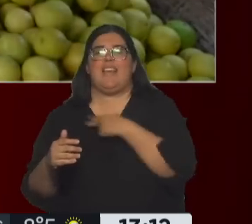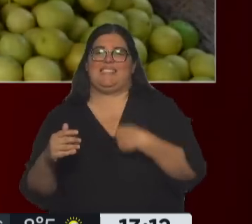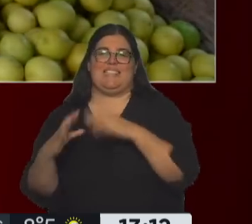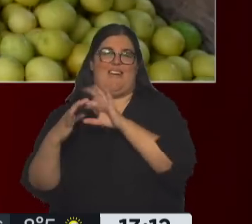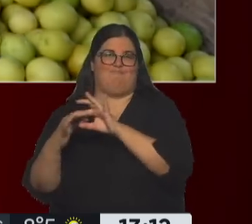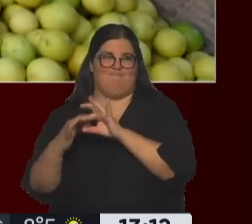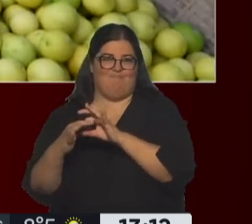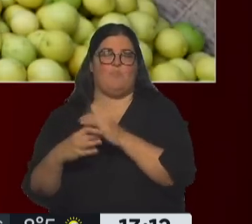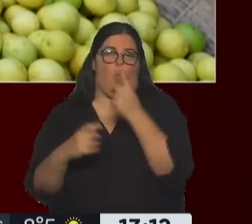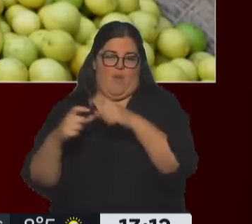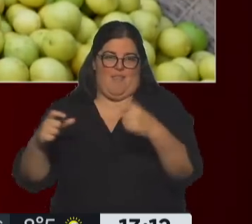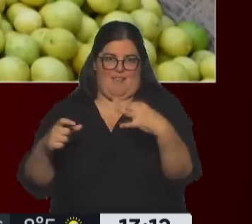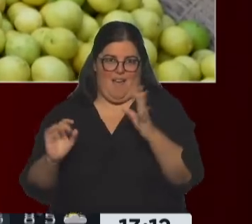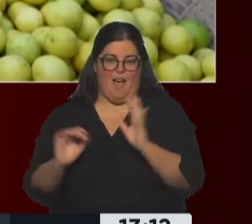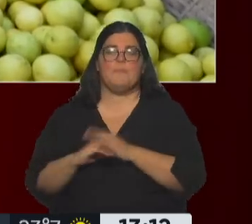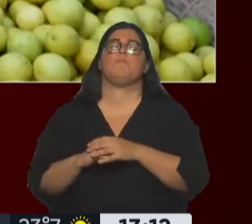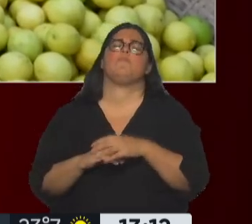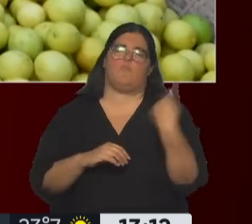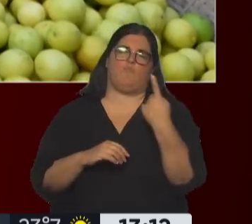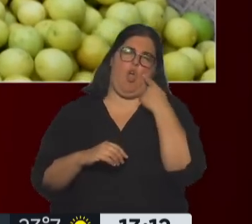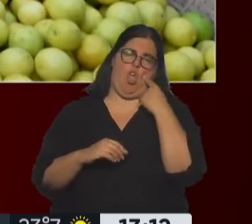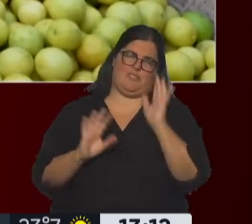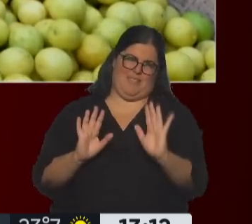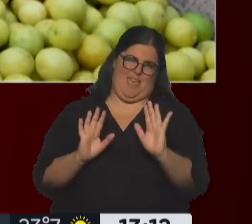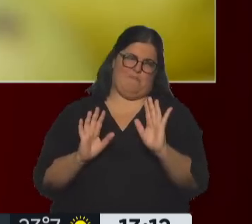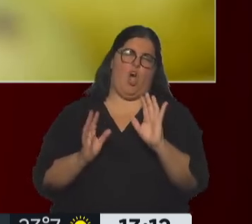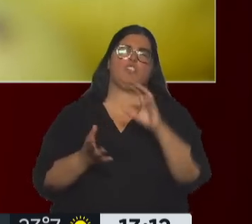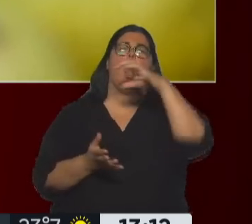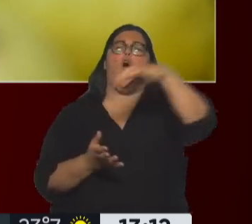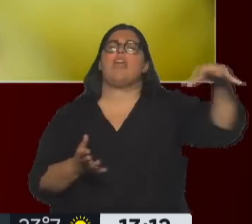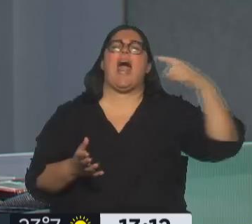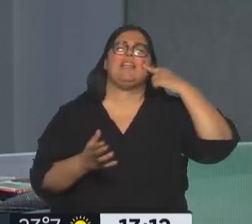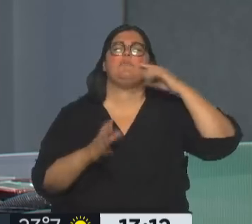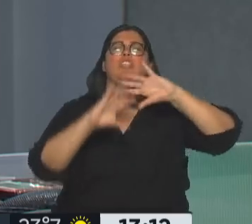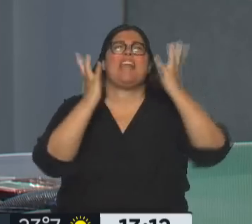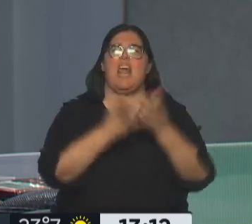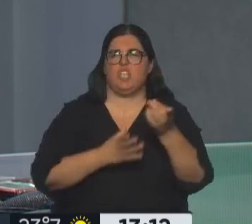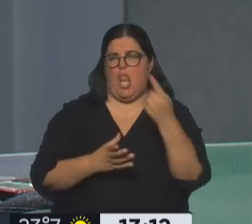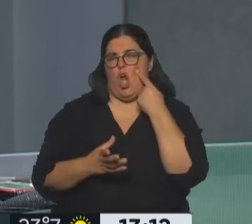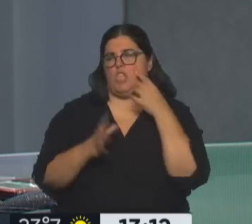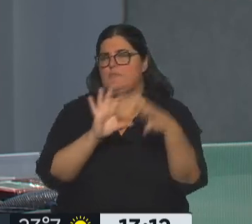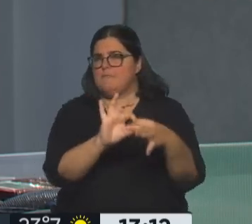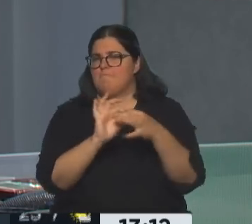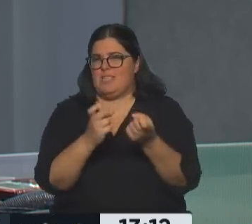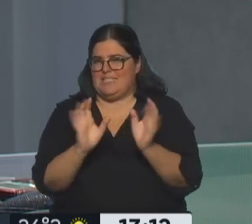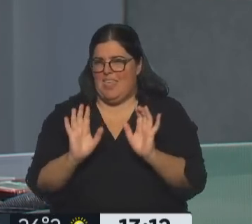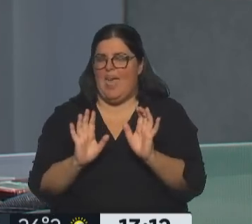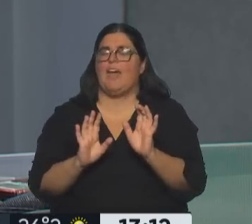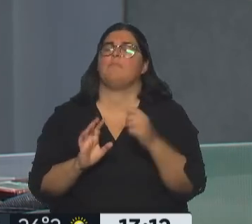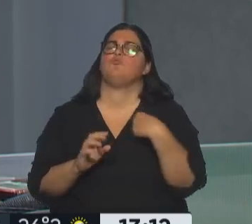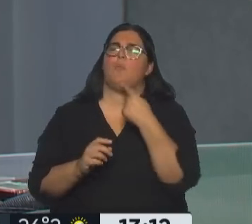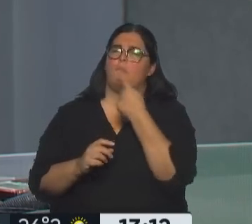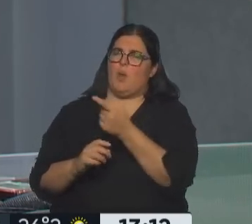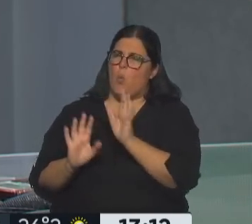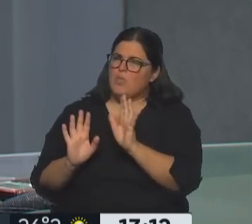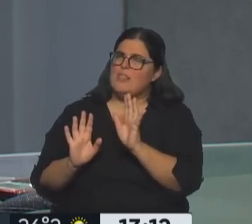muy seductor porque conocemos la dependencia de los organismos internacionales y del dólar. Mi pregunta es, bueno, hay que ver hasta dónde esto